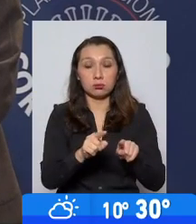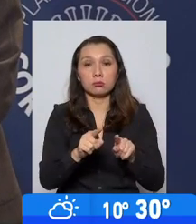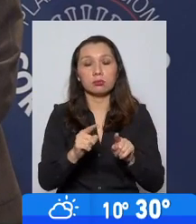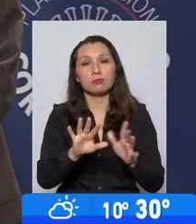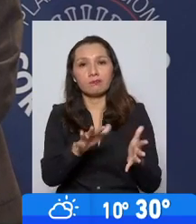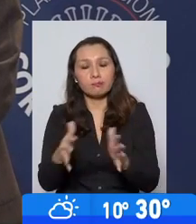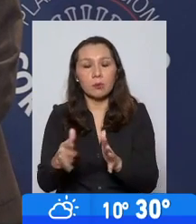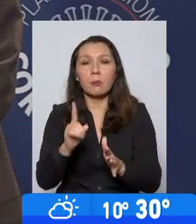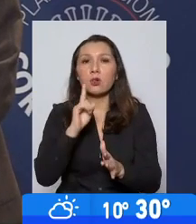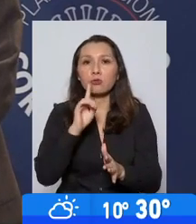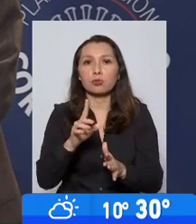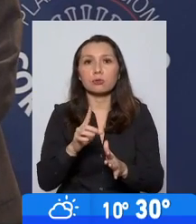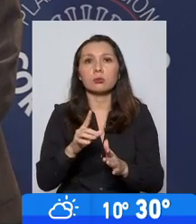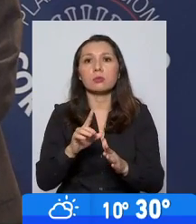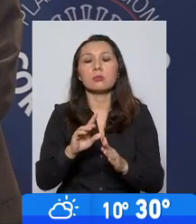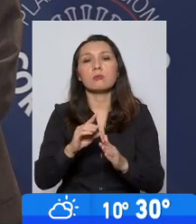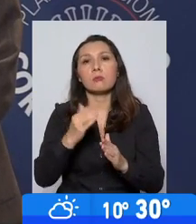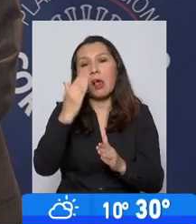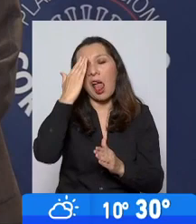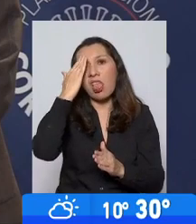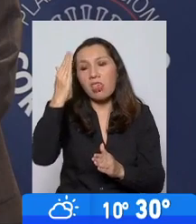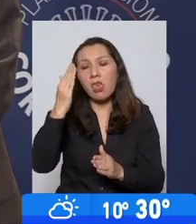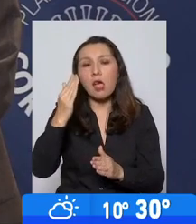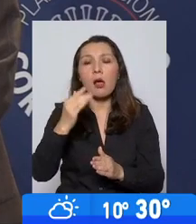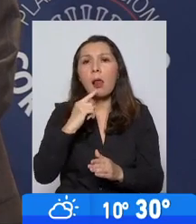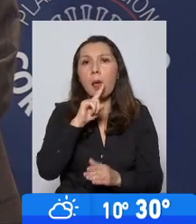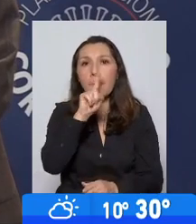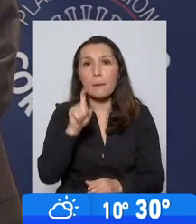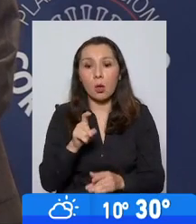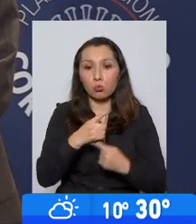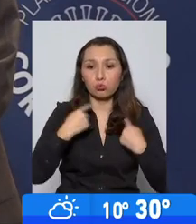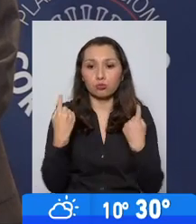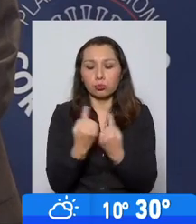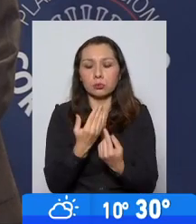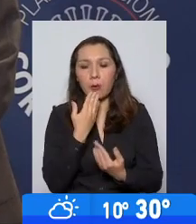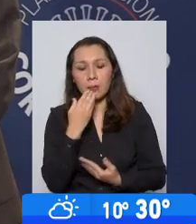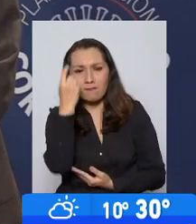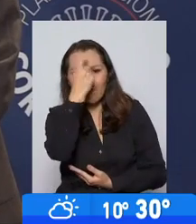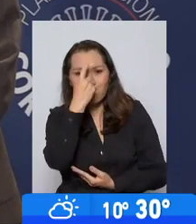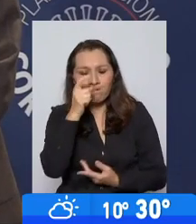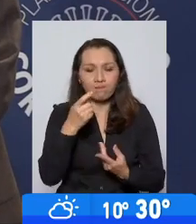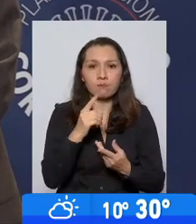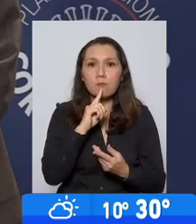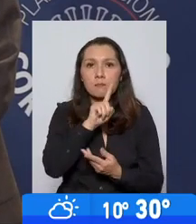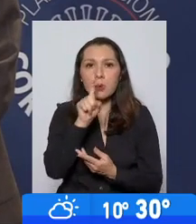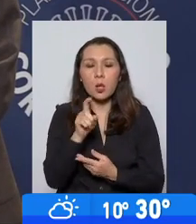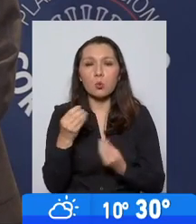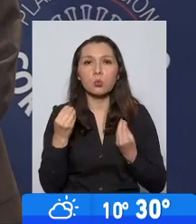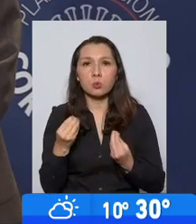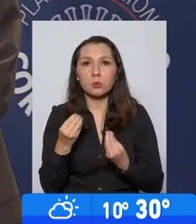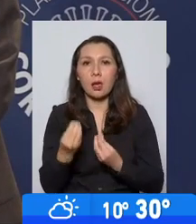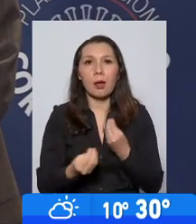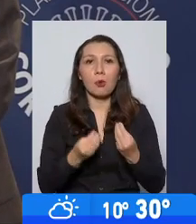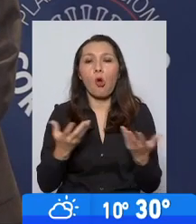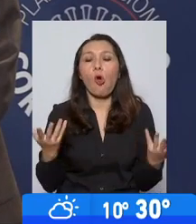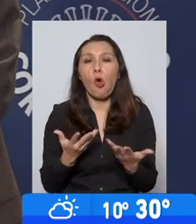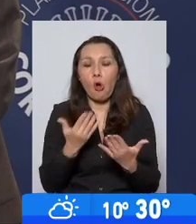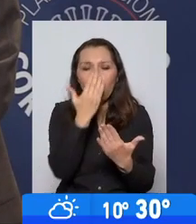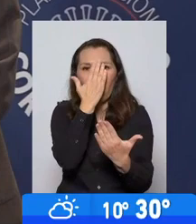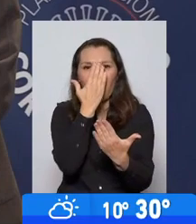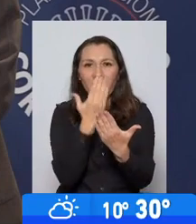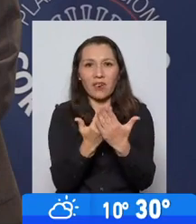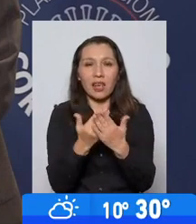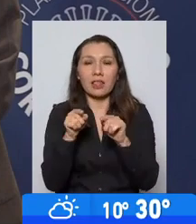prácticamente tienen como orden del día la pregunta que también nos estamos haciendo en Chile respecto a cómo